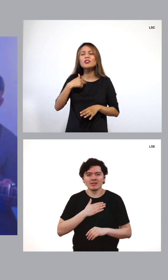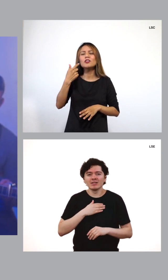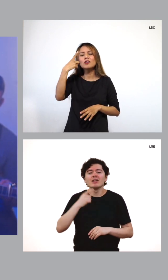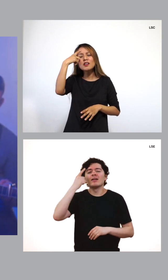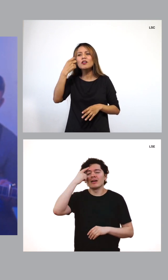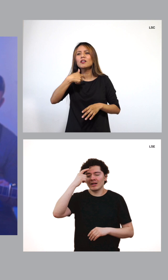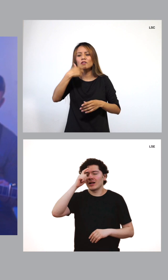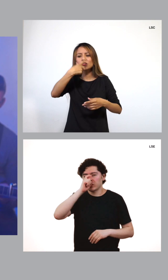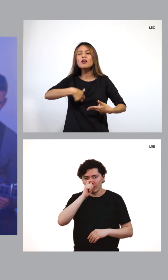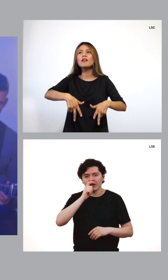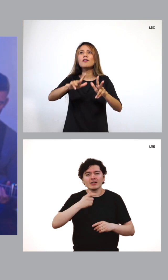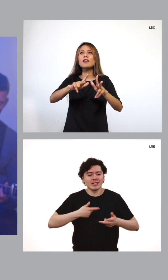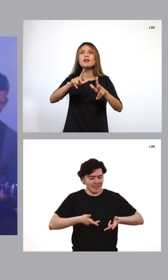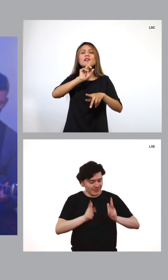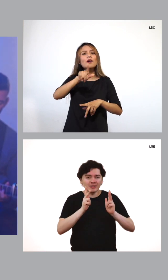Creo que hay luz en mi vida.